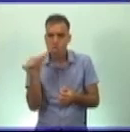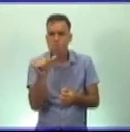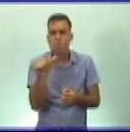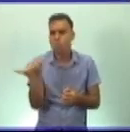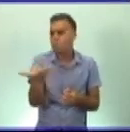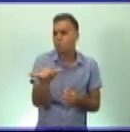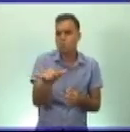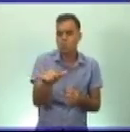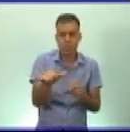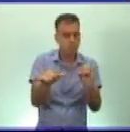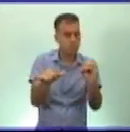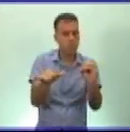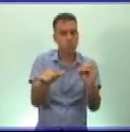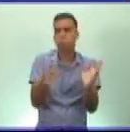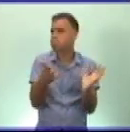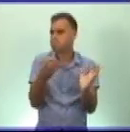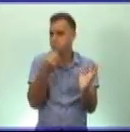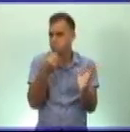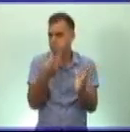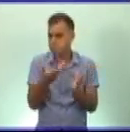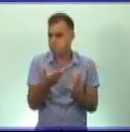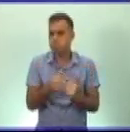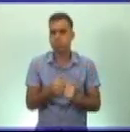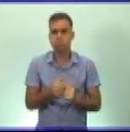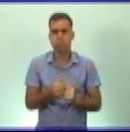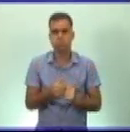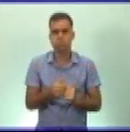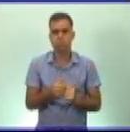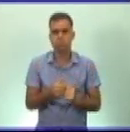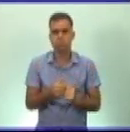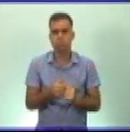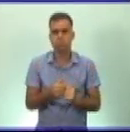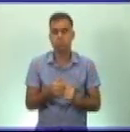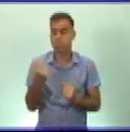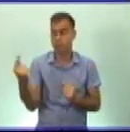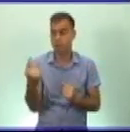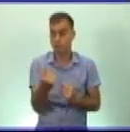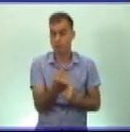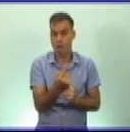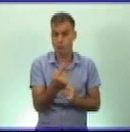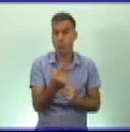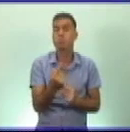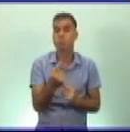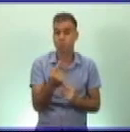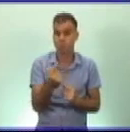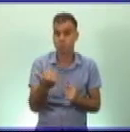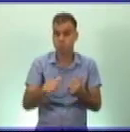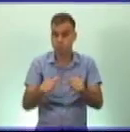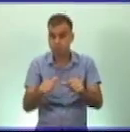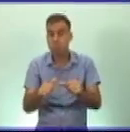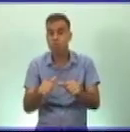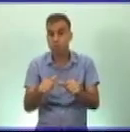0, es decir, que la suma algebraica de los números de oxidación de cada uno de los elementos en una fórmula